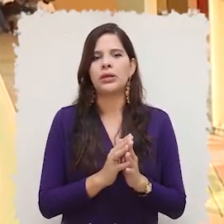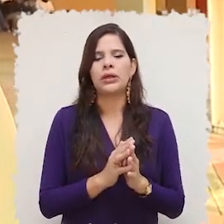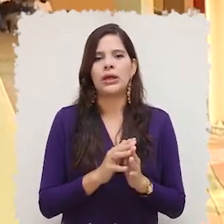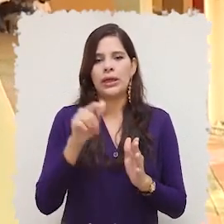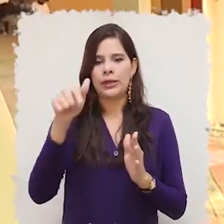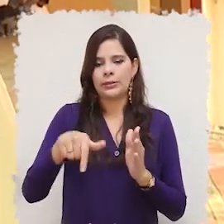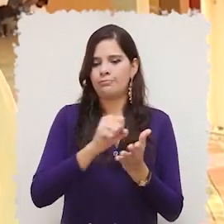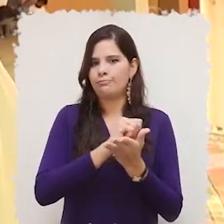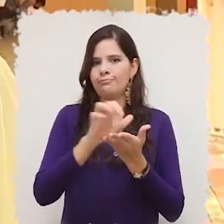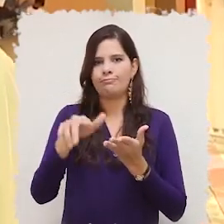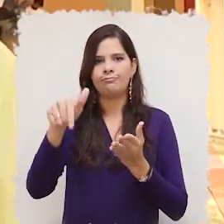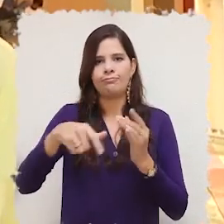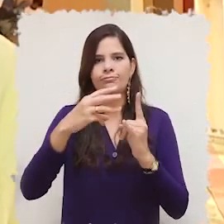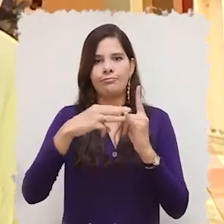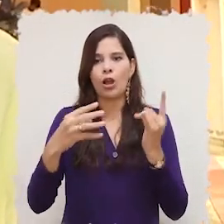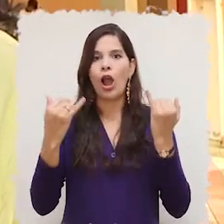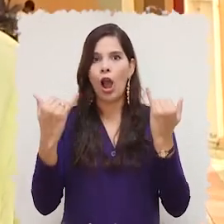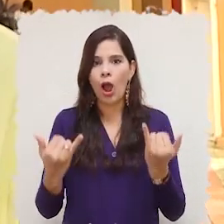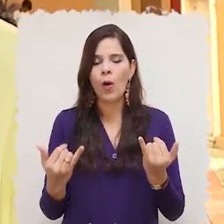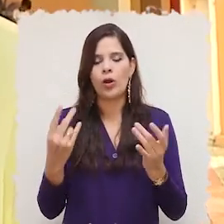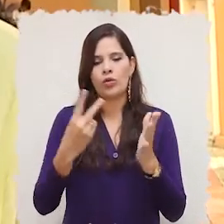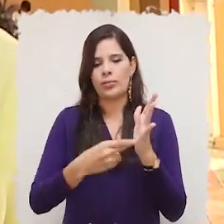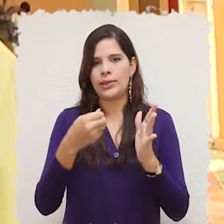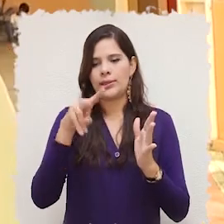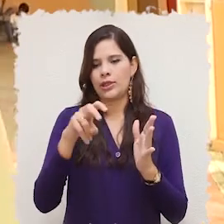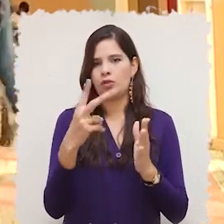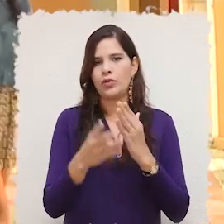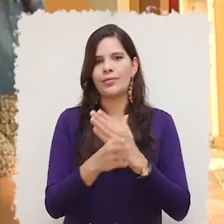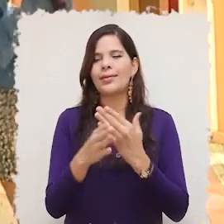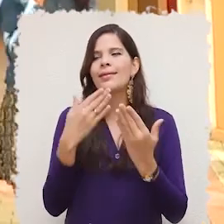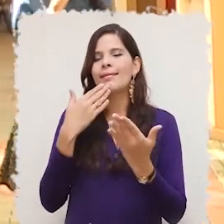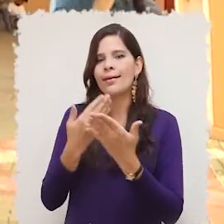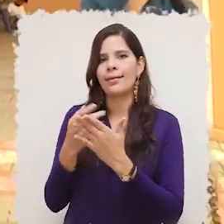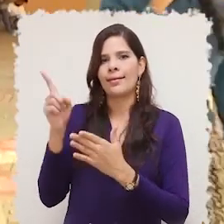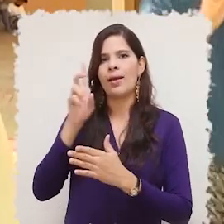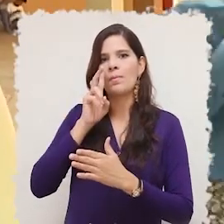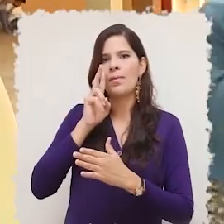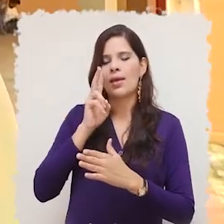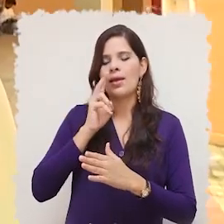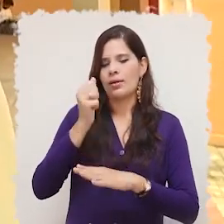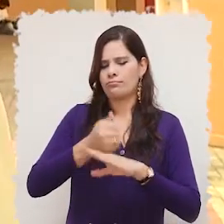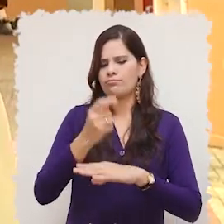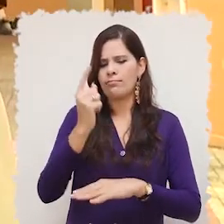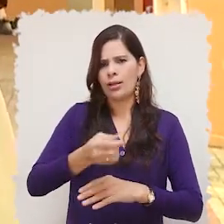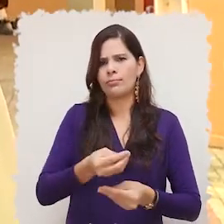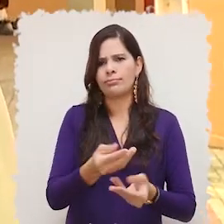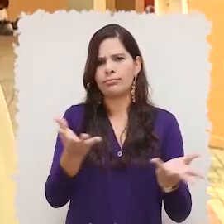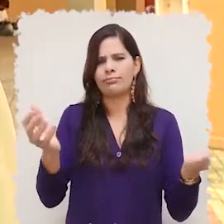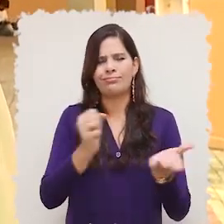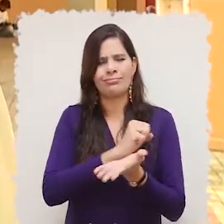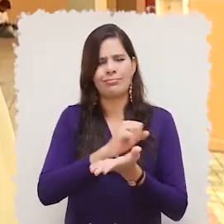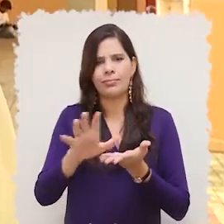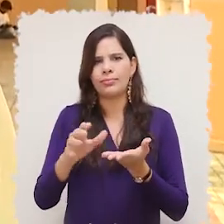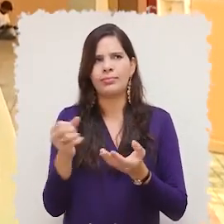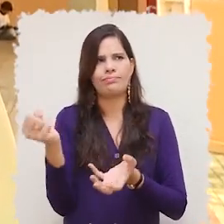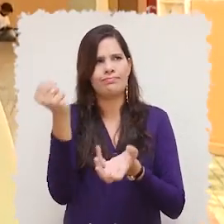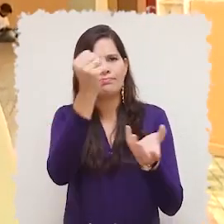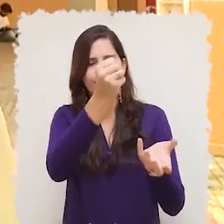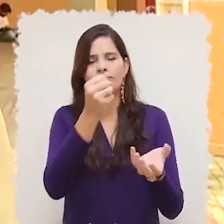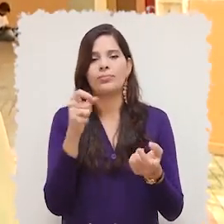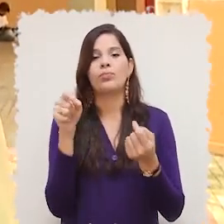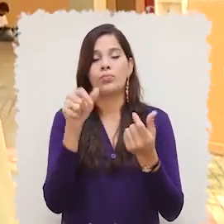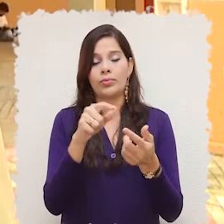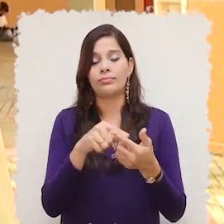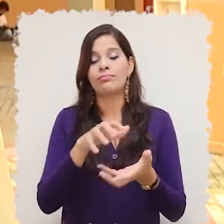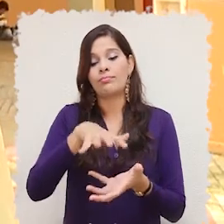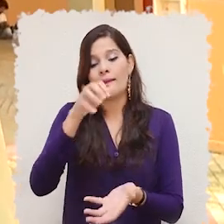con becas completas de la Universidad Magdalena. Desde este año también comenzamos, gracias a la autorización del rector, con becas completas para todos los estudiantes. Entonces se